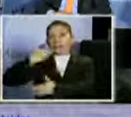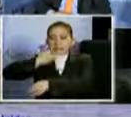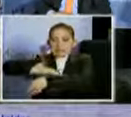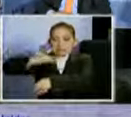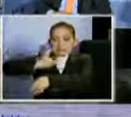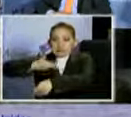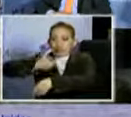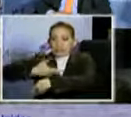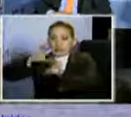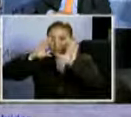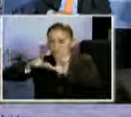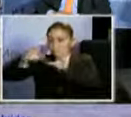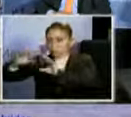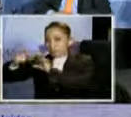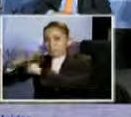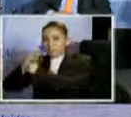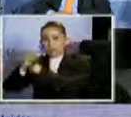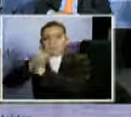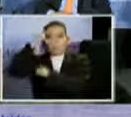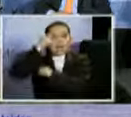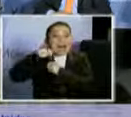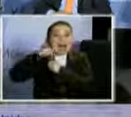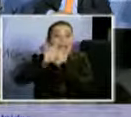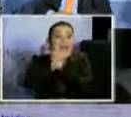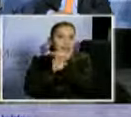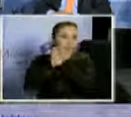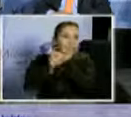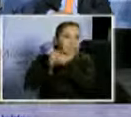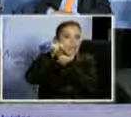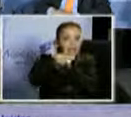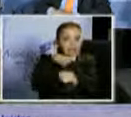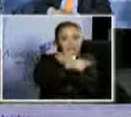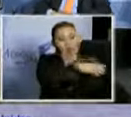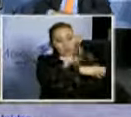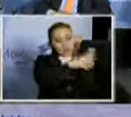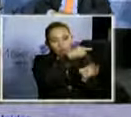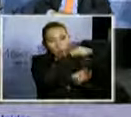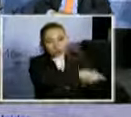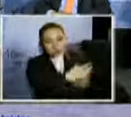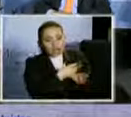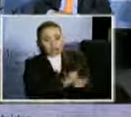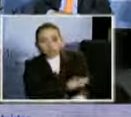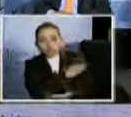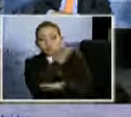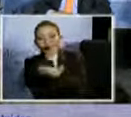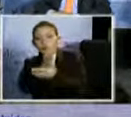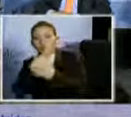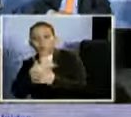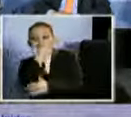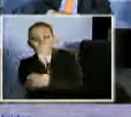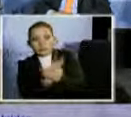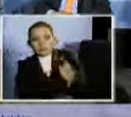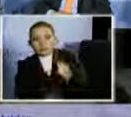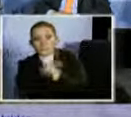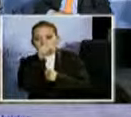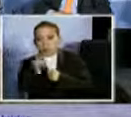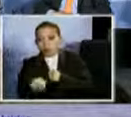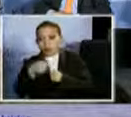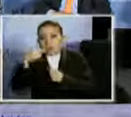mejorando la capacitación de los países para evitar que estos elementos transiten o huyan de